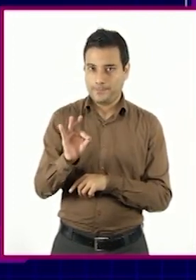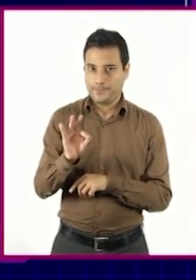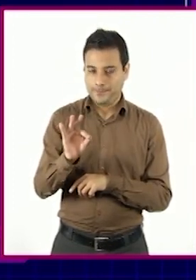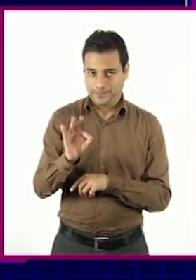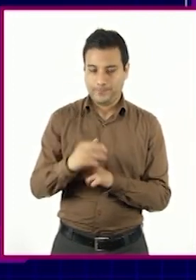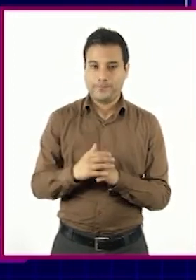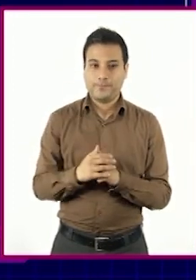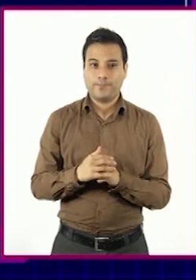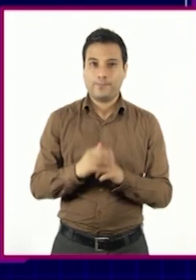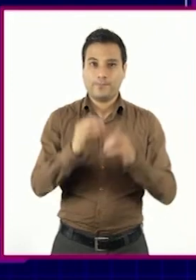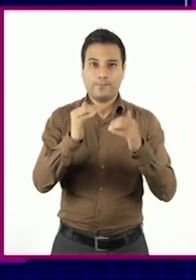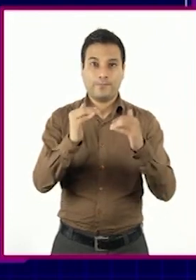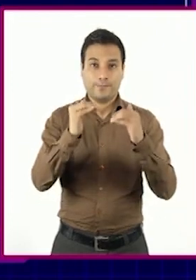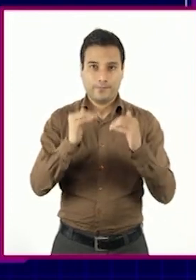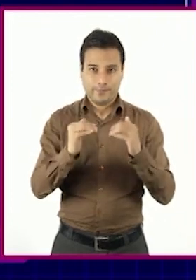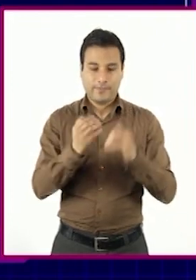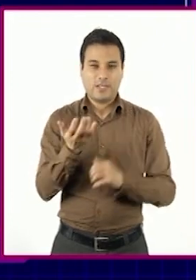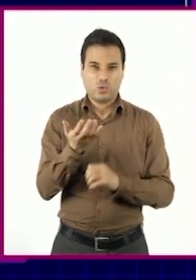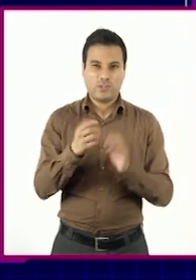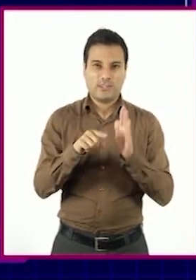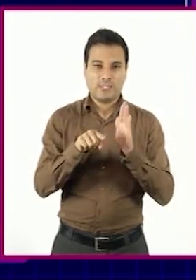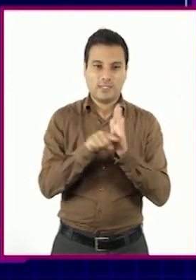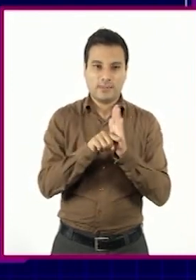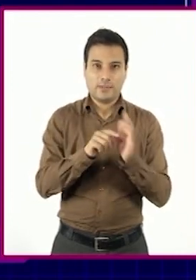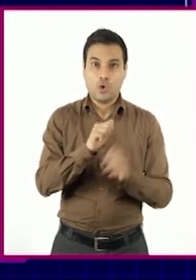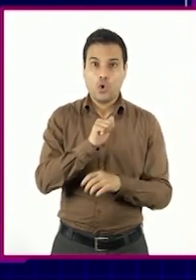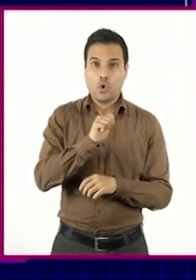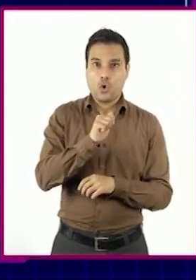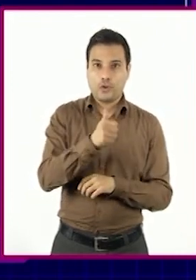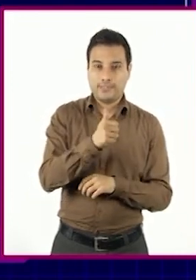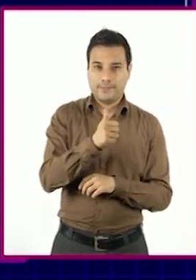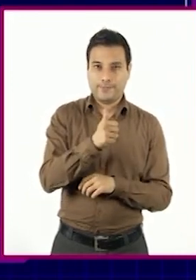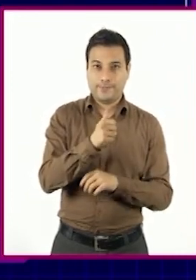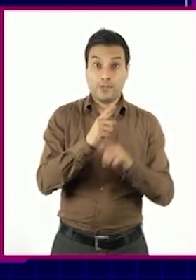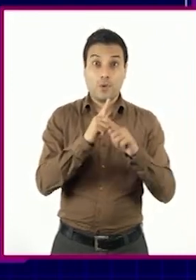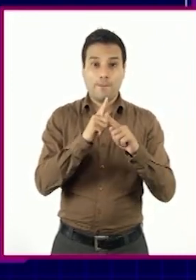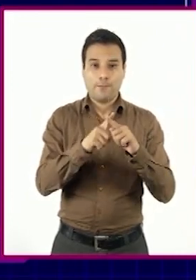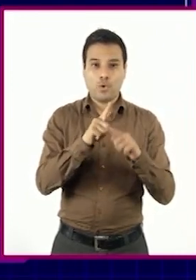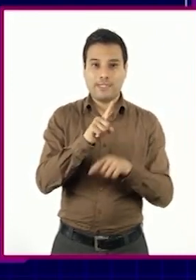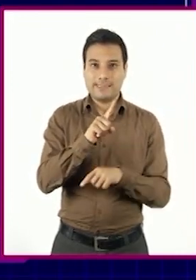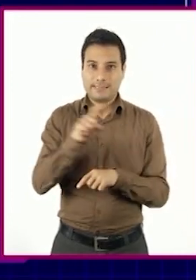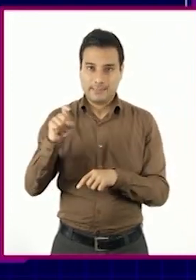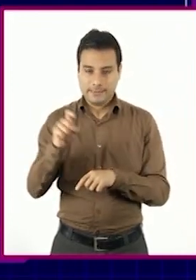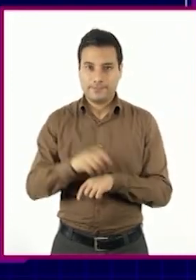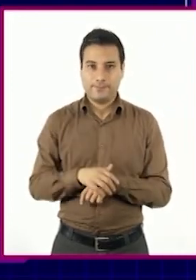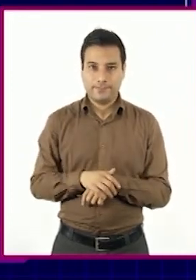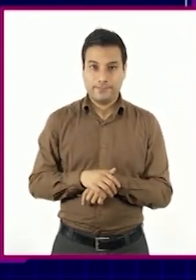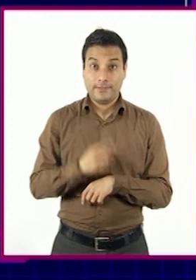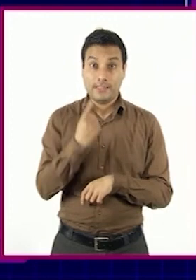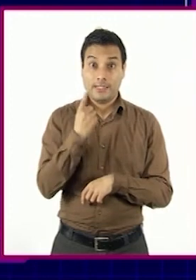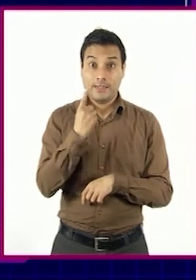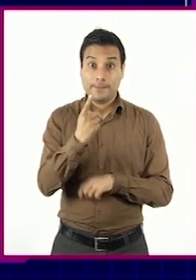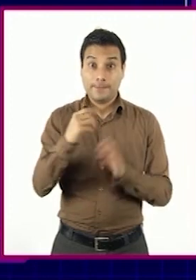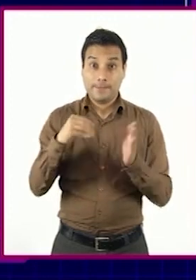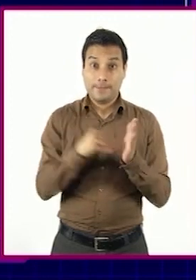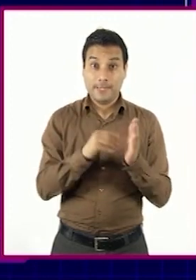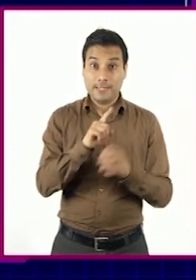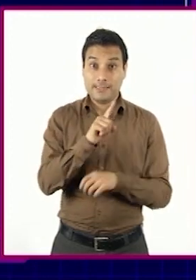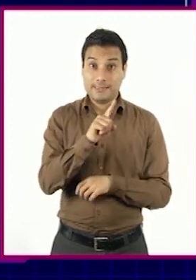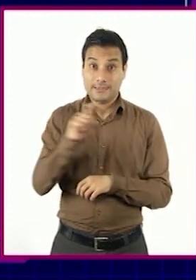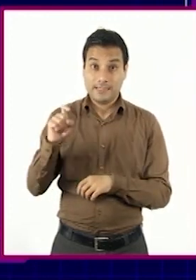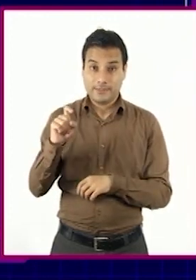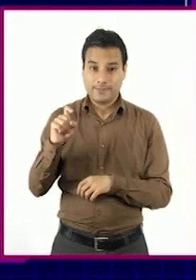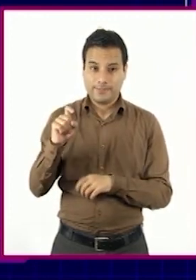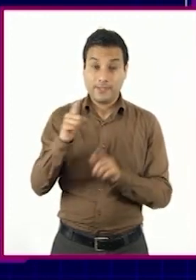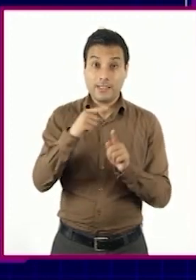72.5%. Acciones negativas 11. Lo multiplicamos por 100. El resultado es 1.100. Se